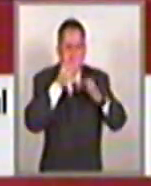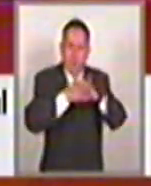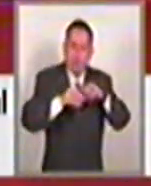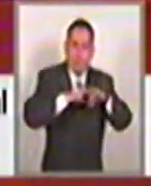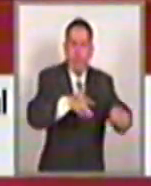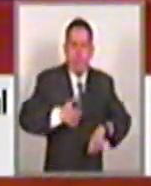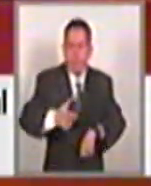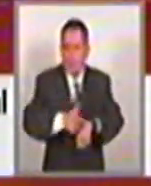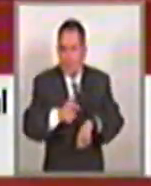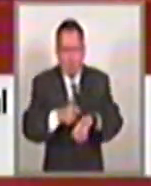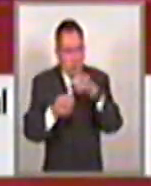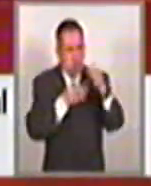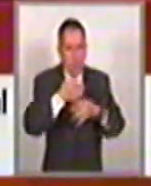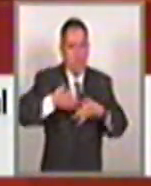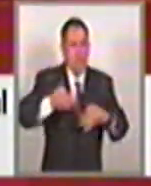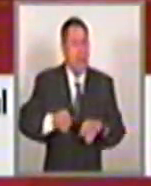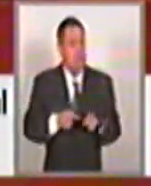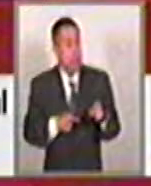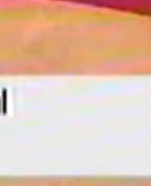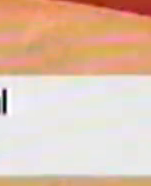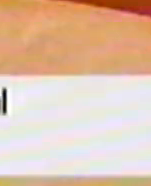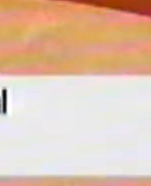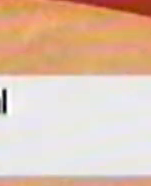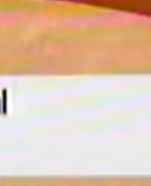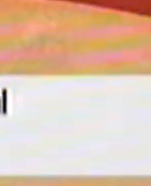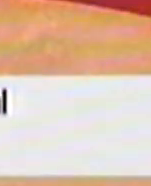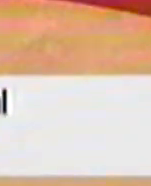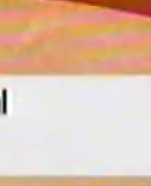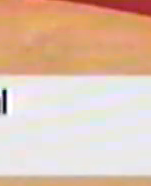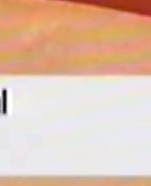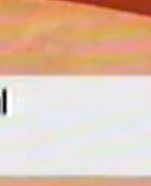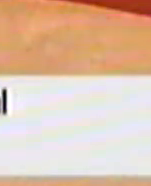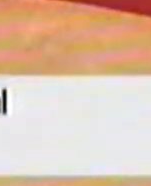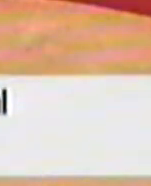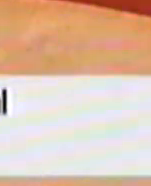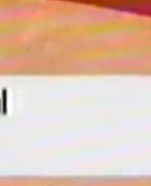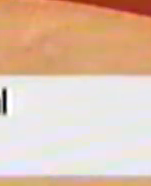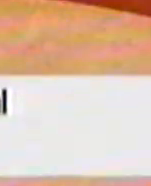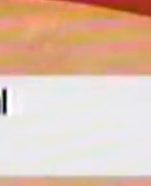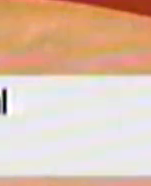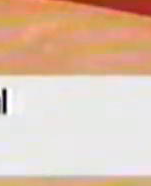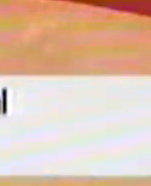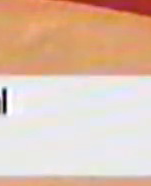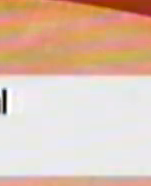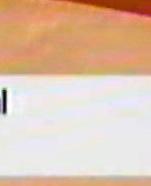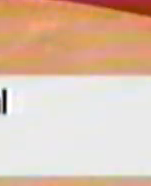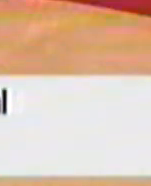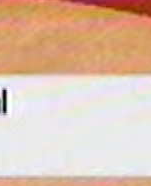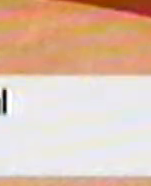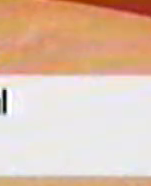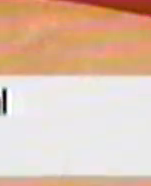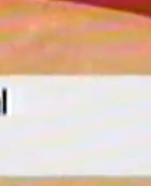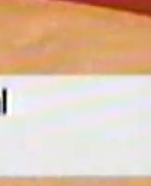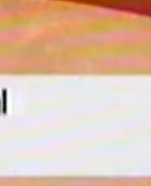por los tiempos oficiales. Bueno, resulta impensable de que algún comunicador pueda